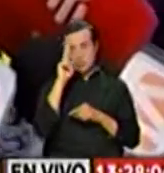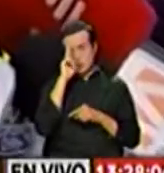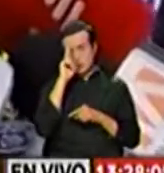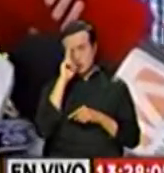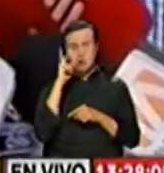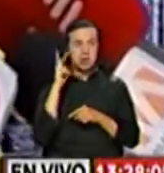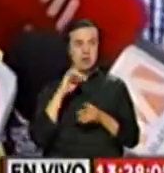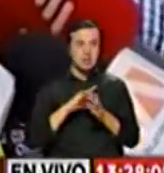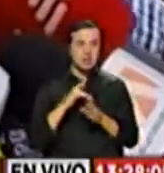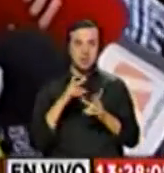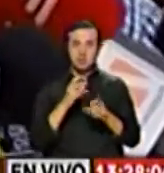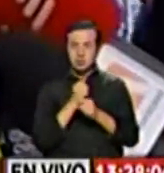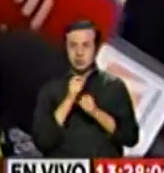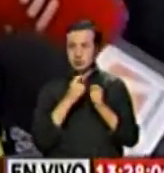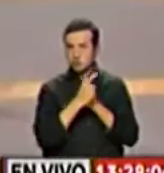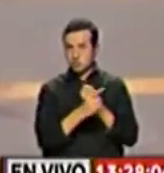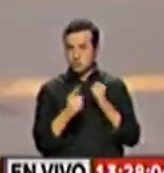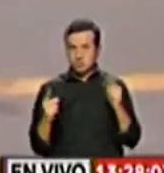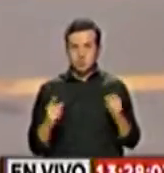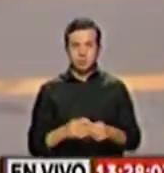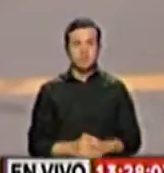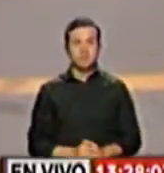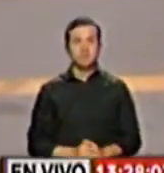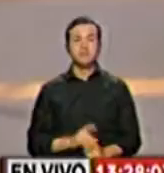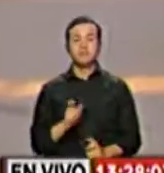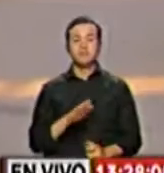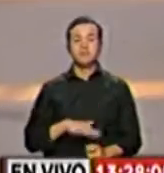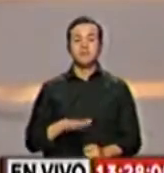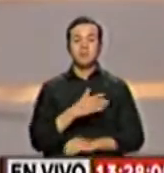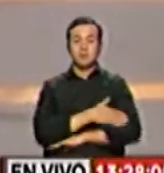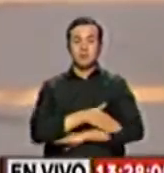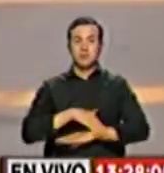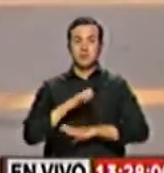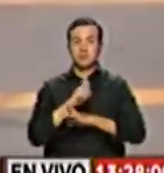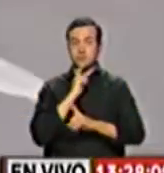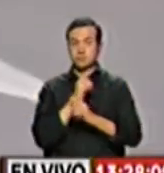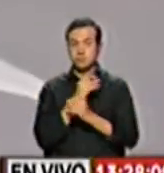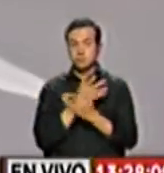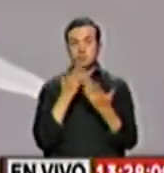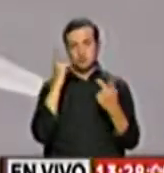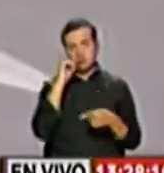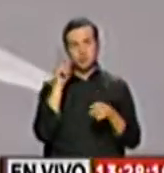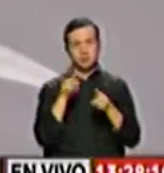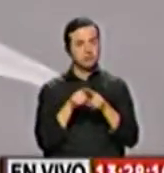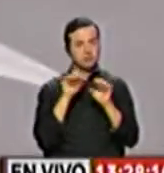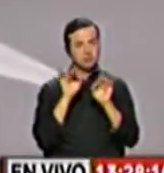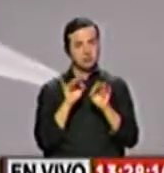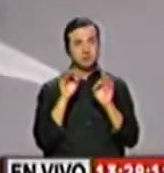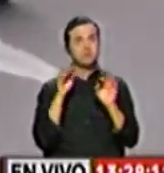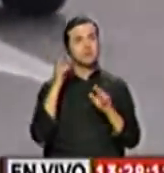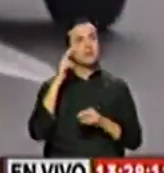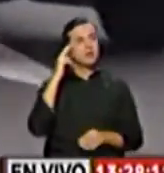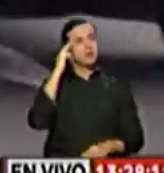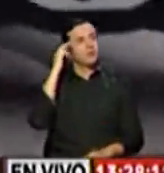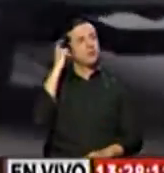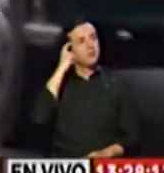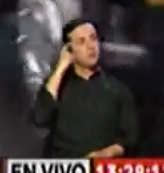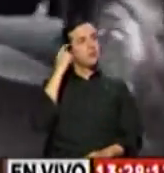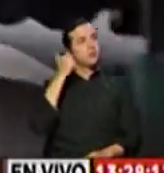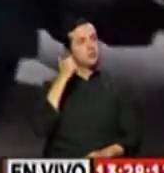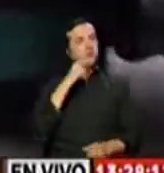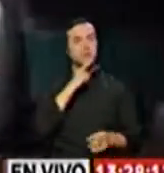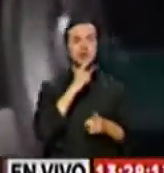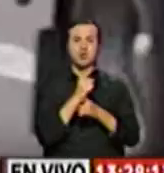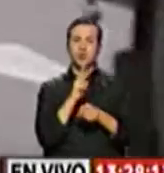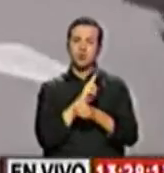en riesgo de la seguridad de cada uno de nosotros. Quienes transitan por las carreteras del país están de acuerdo con la medida y reflexionan sobre el buen uso de